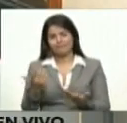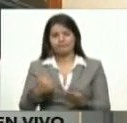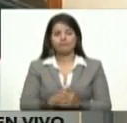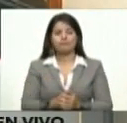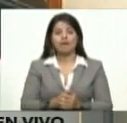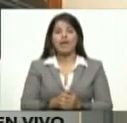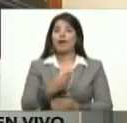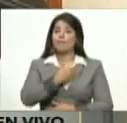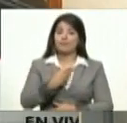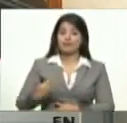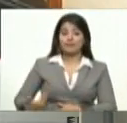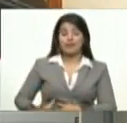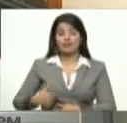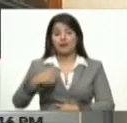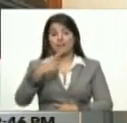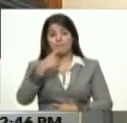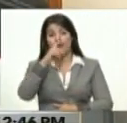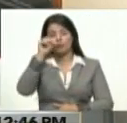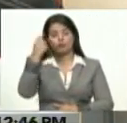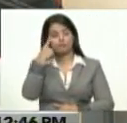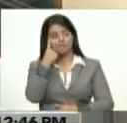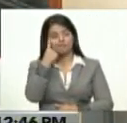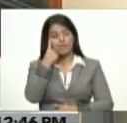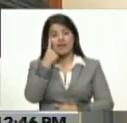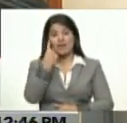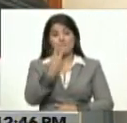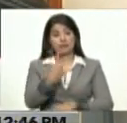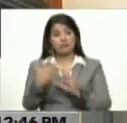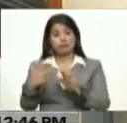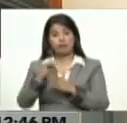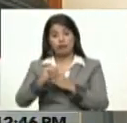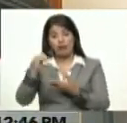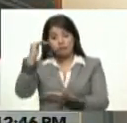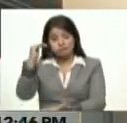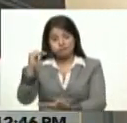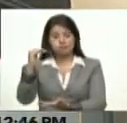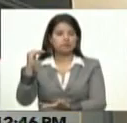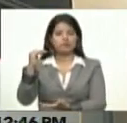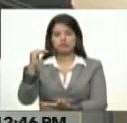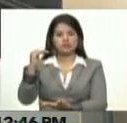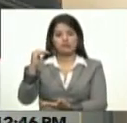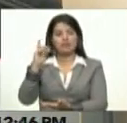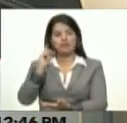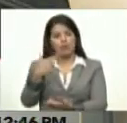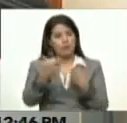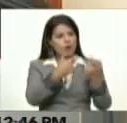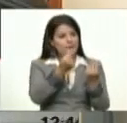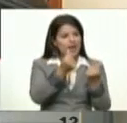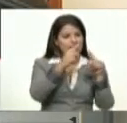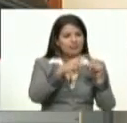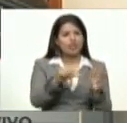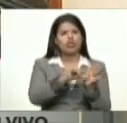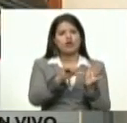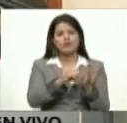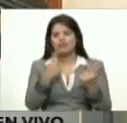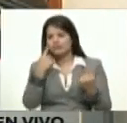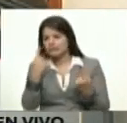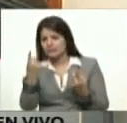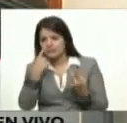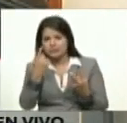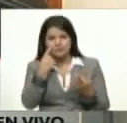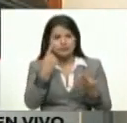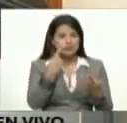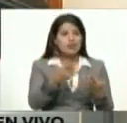obligación de recurrir a nuevos ingresos. ¿De dónde va el presidente a acudir? ¿A dónde acude?